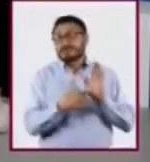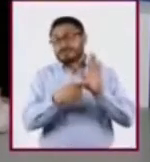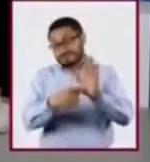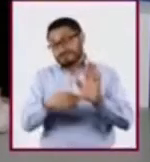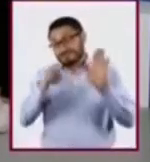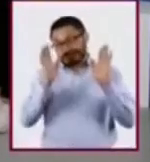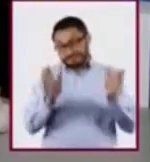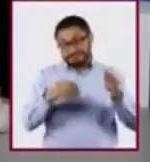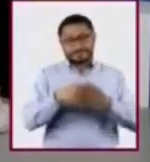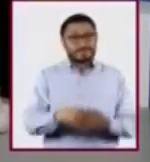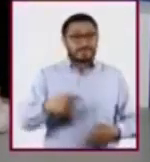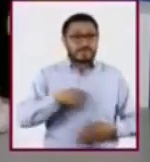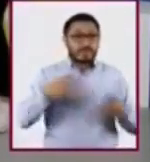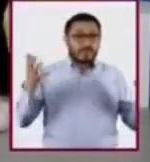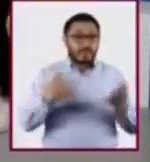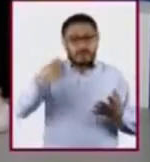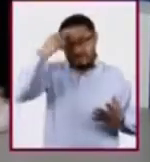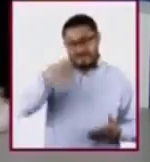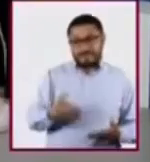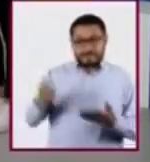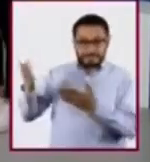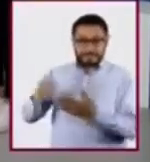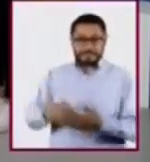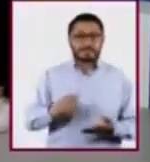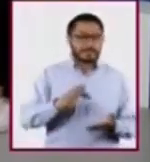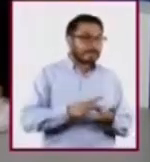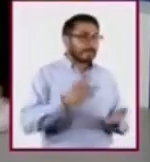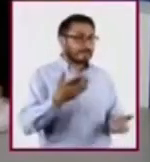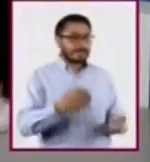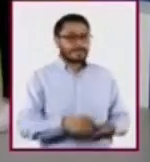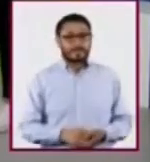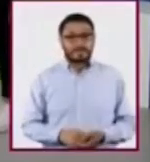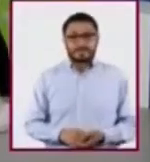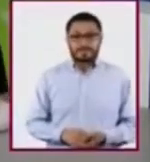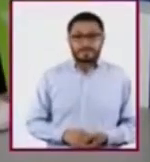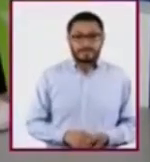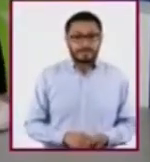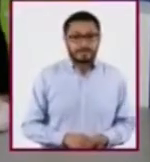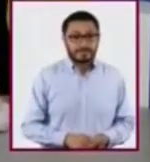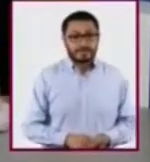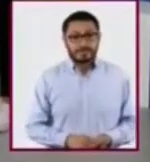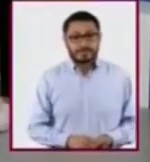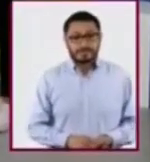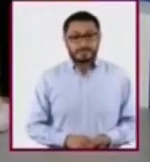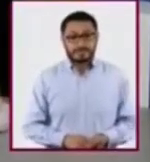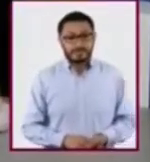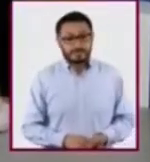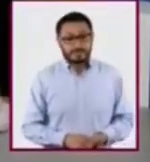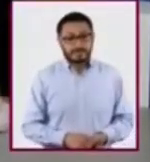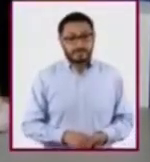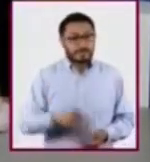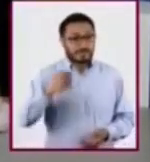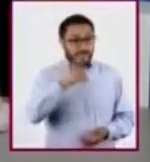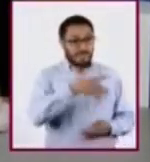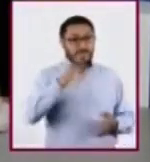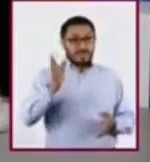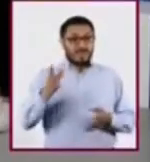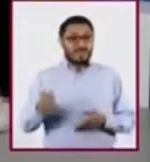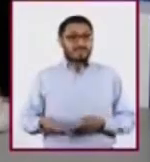video, e hice uno para ti, Leslie. Gracias, maestra. Gracias. Y para ti, Juan, ya te lo iba a